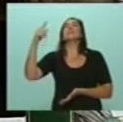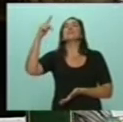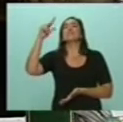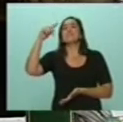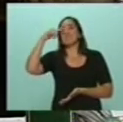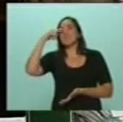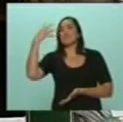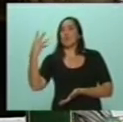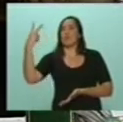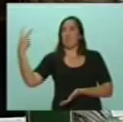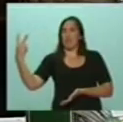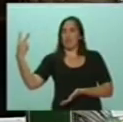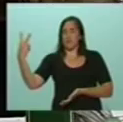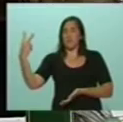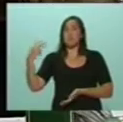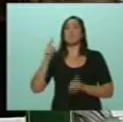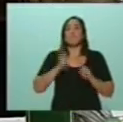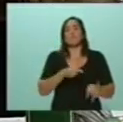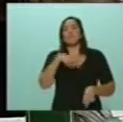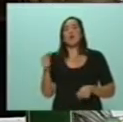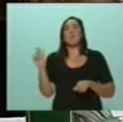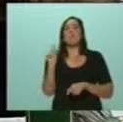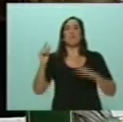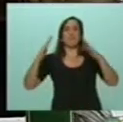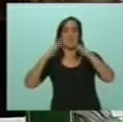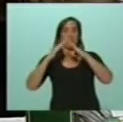18.815.742. Y en créditos, Procrear,